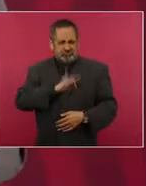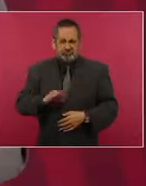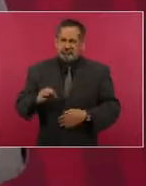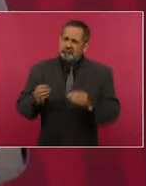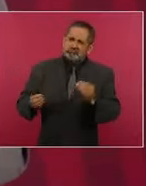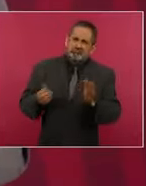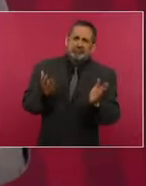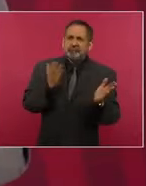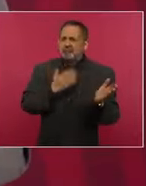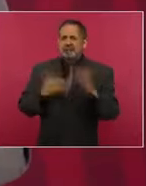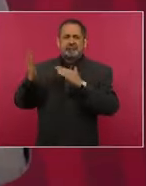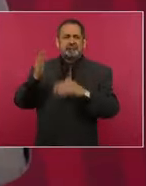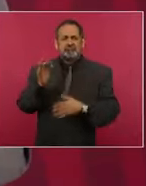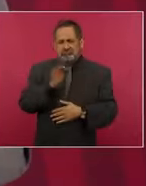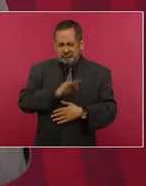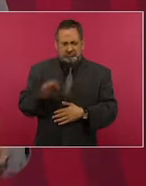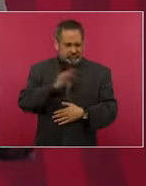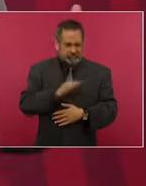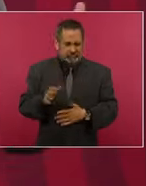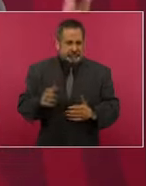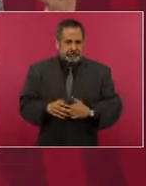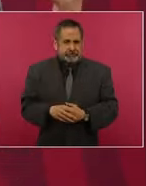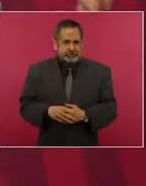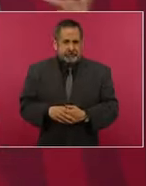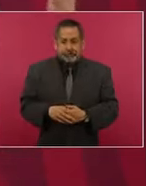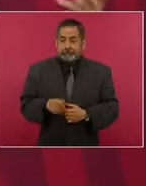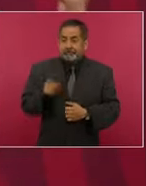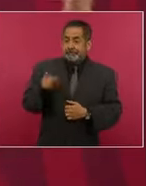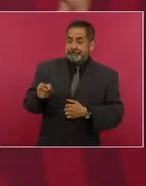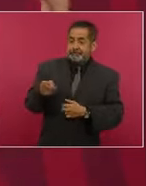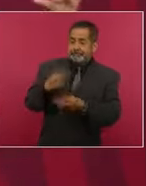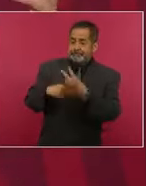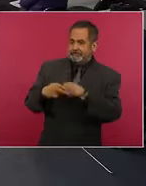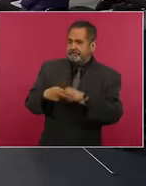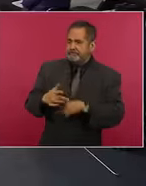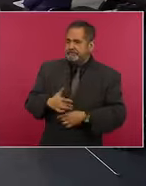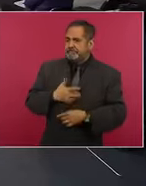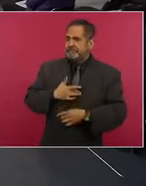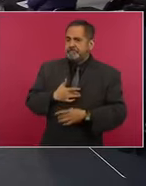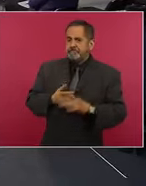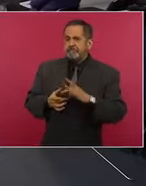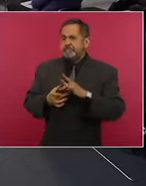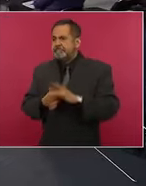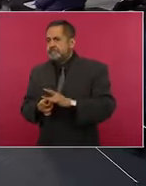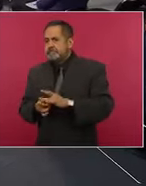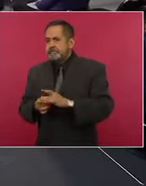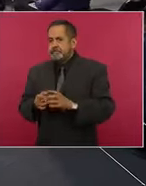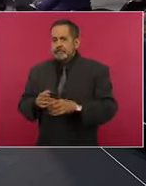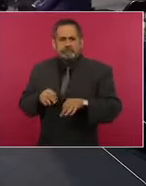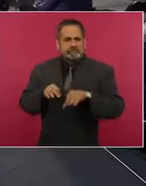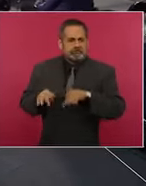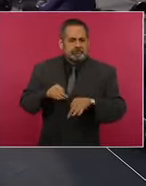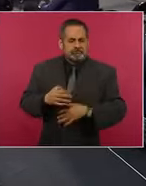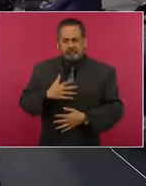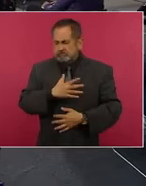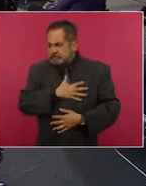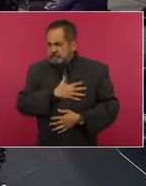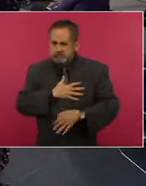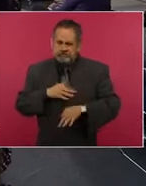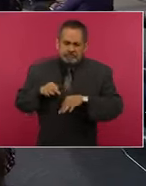de salir adelante. De ahí dimana el amor por el trabajo del